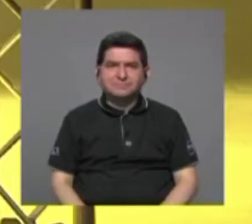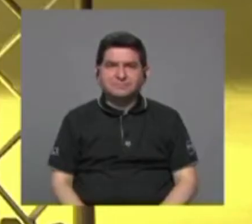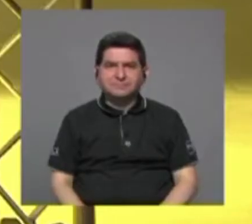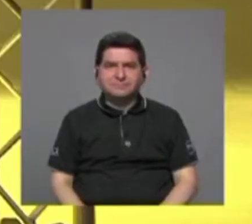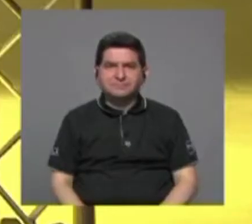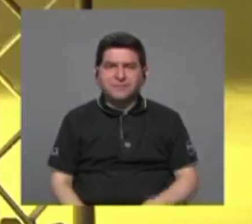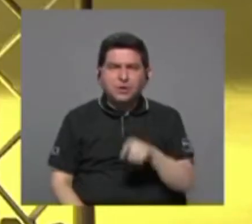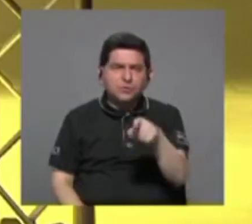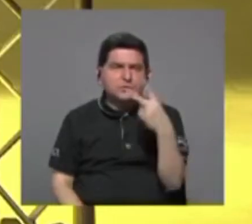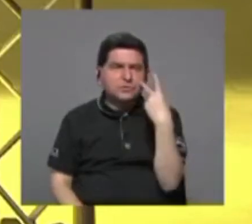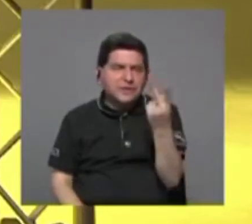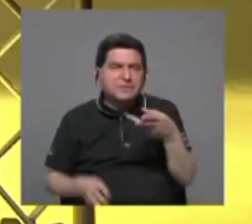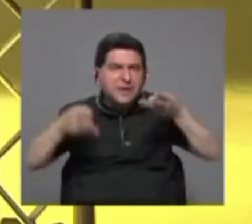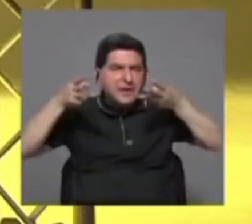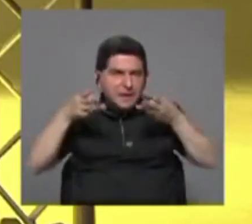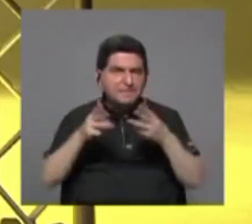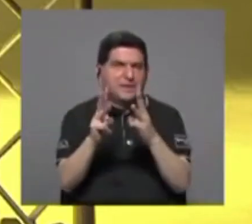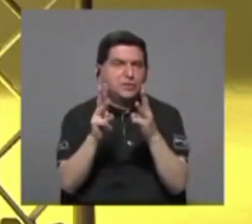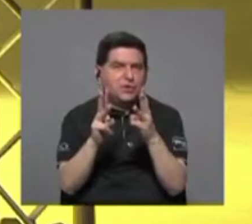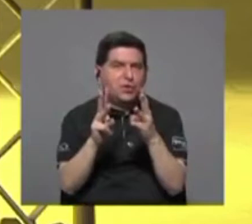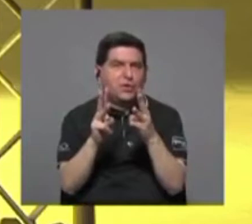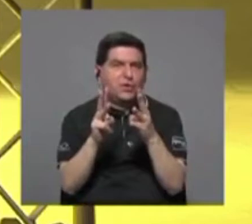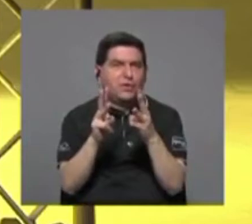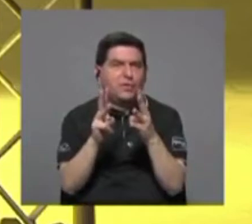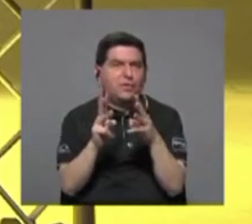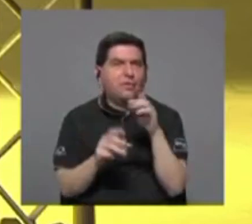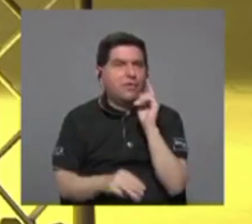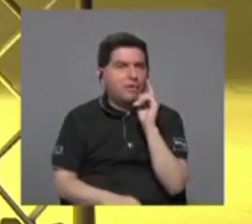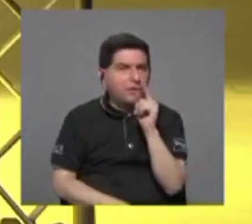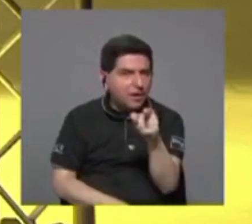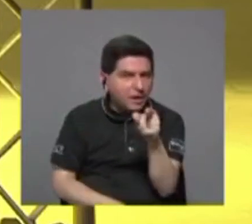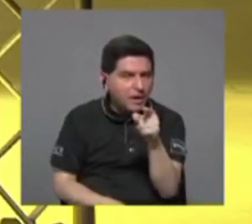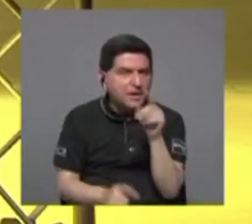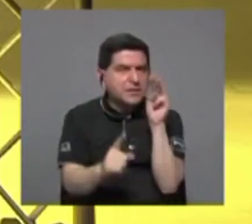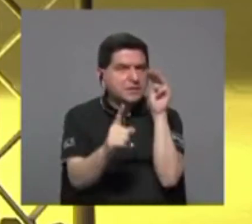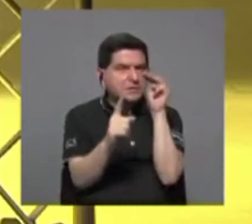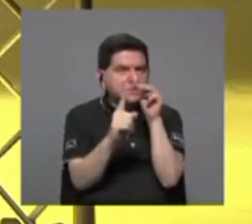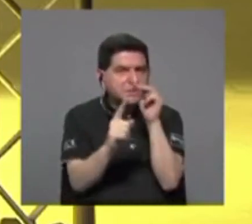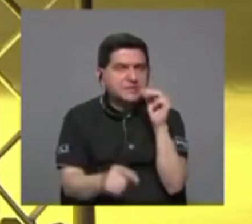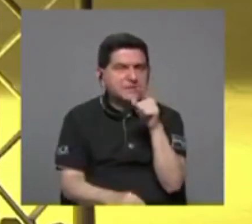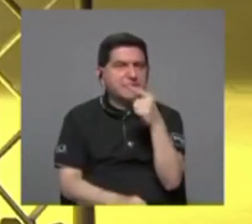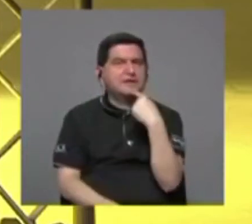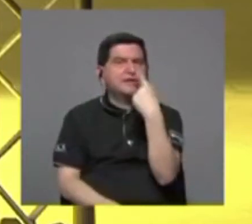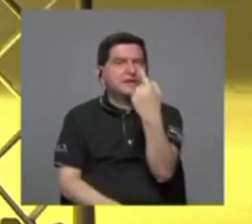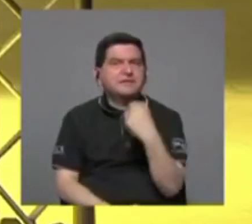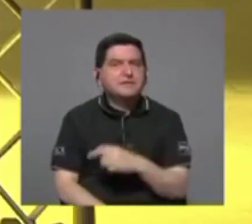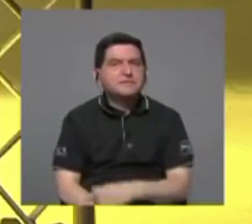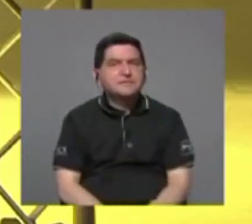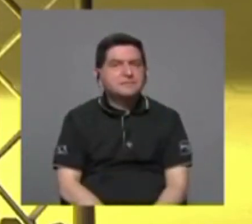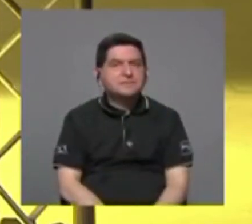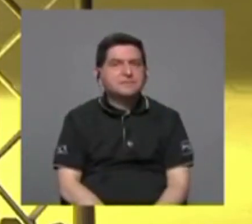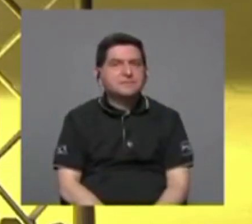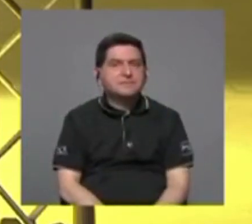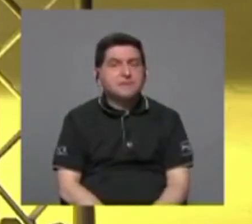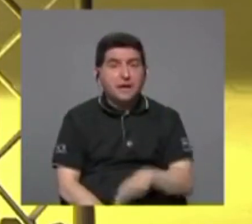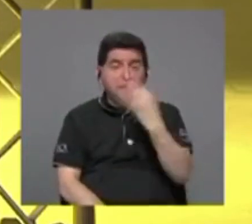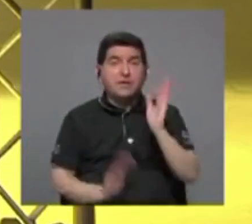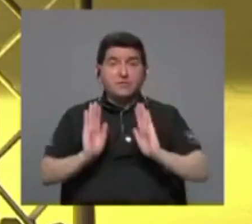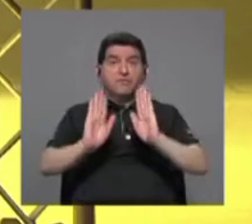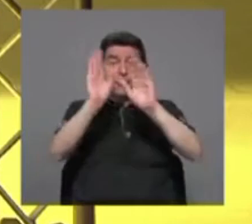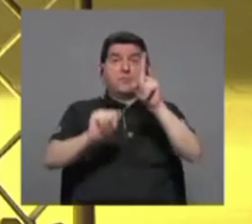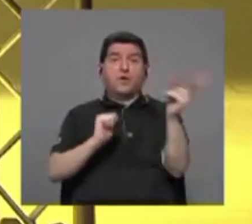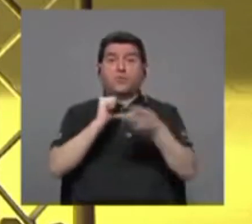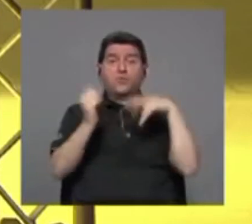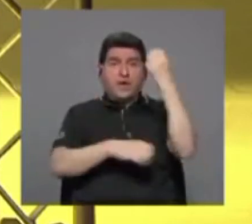¿cómo ven ustedes metodológicamente ese mensaje que ustedes dan con excelencia una vez al